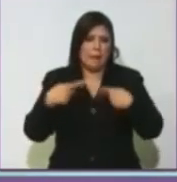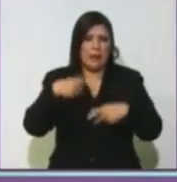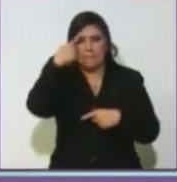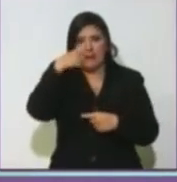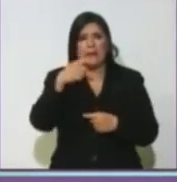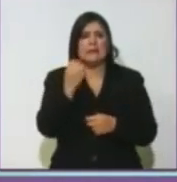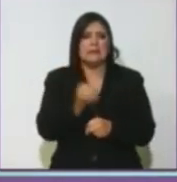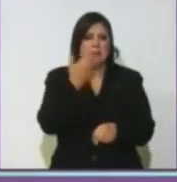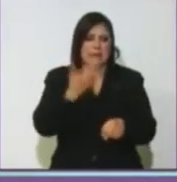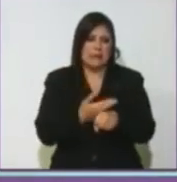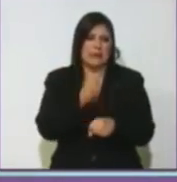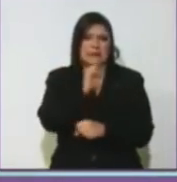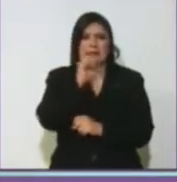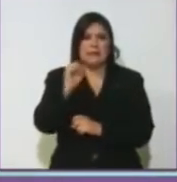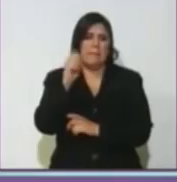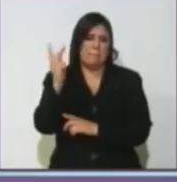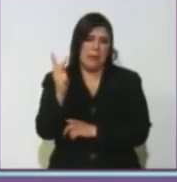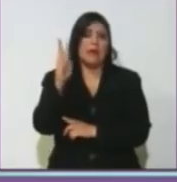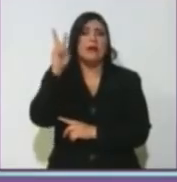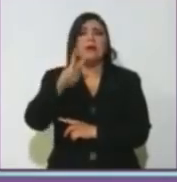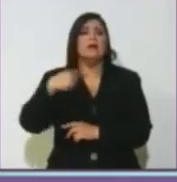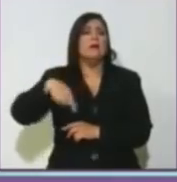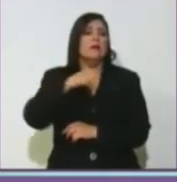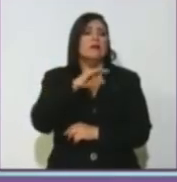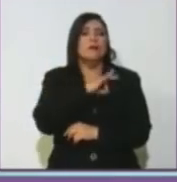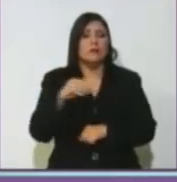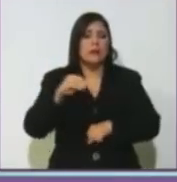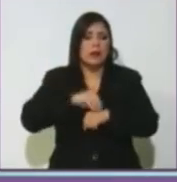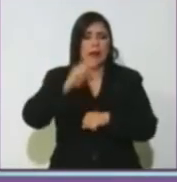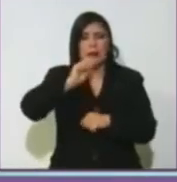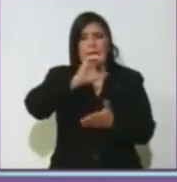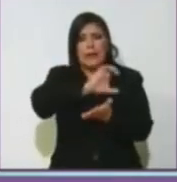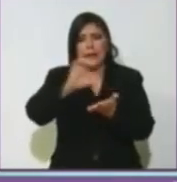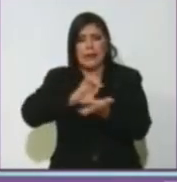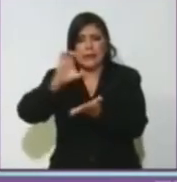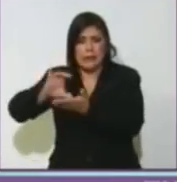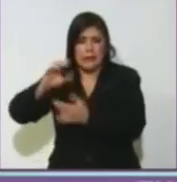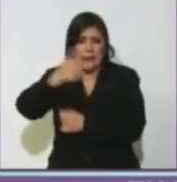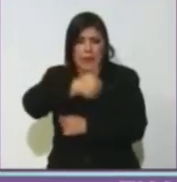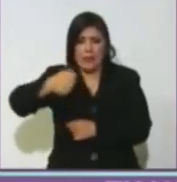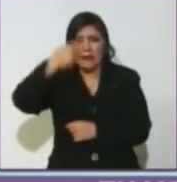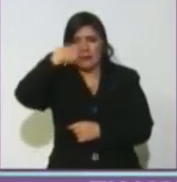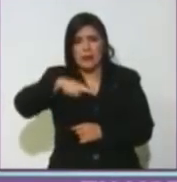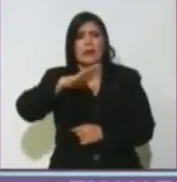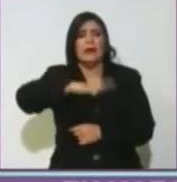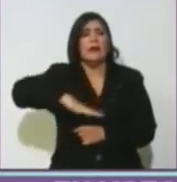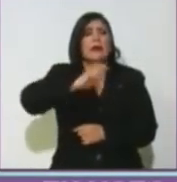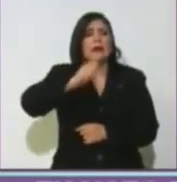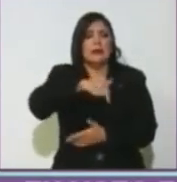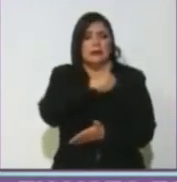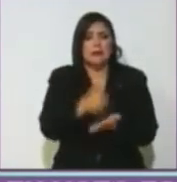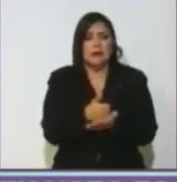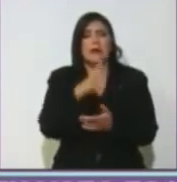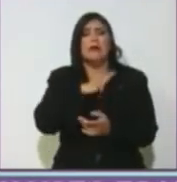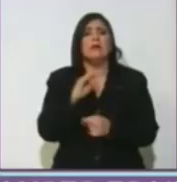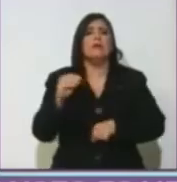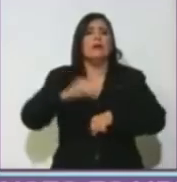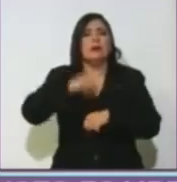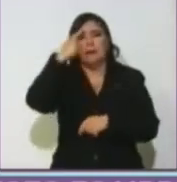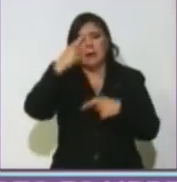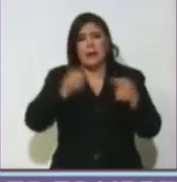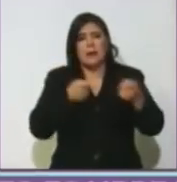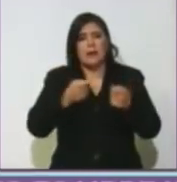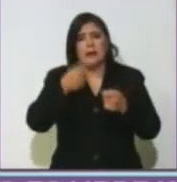de seguridad pública y estableceremos en cada colonia barrio y comunidad de la ciudad mecanismo de control